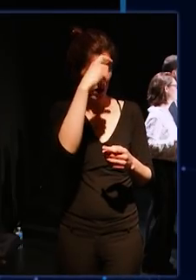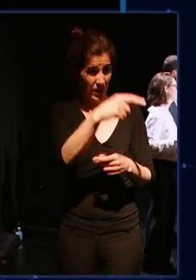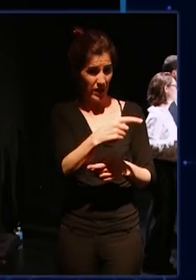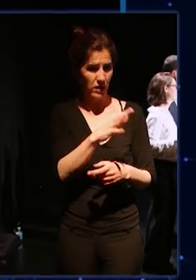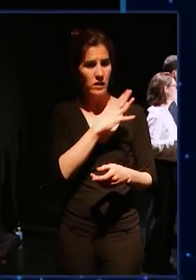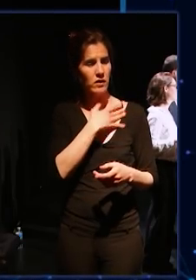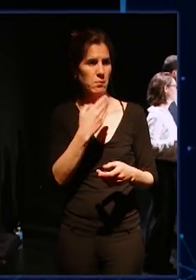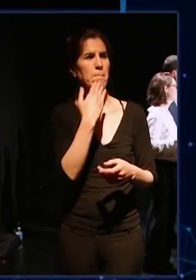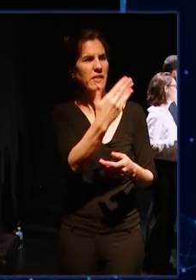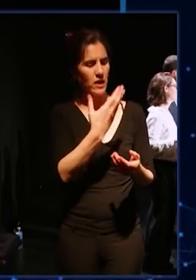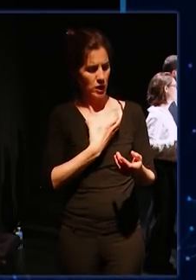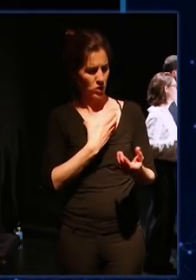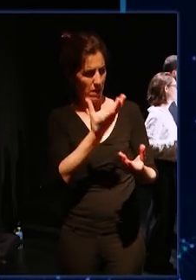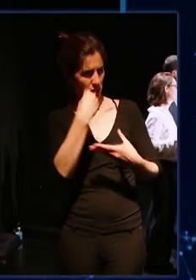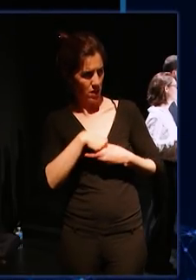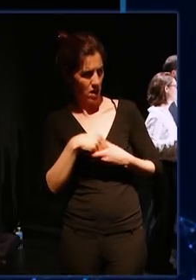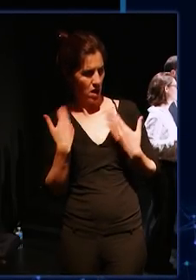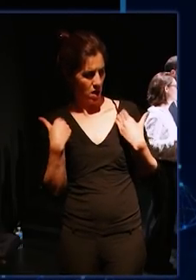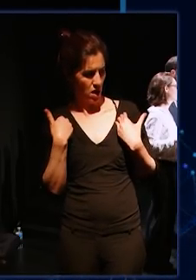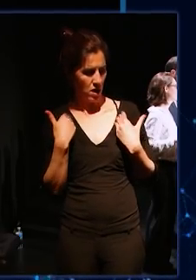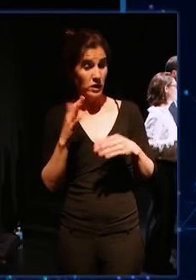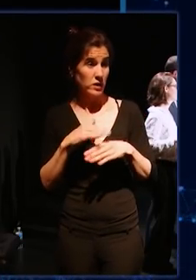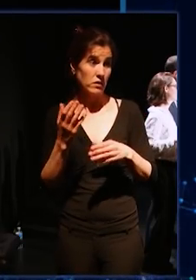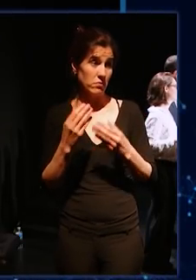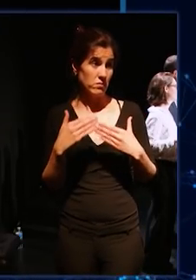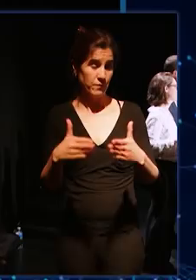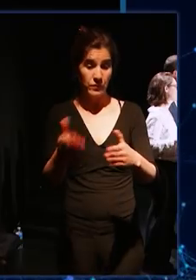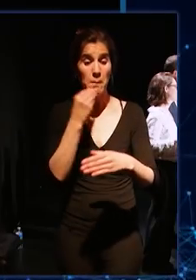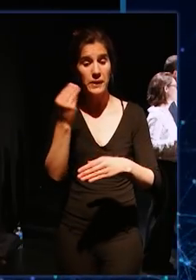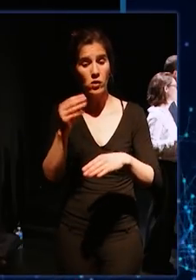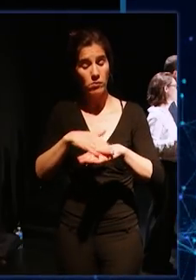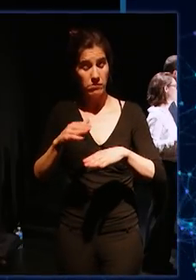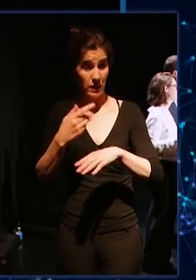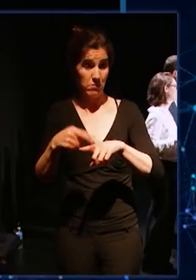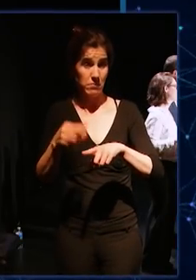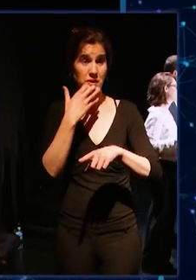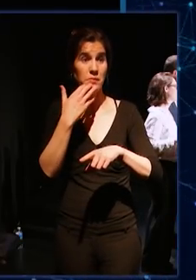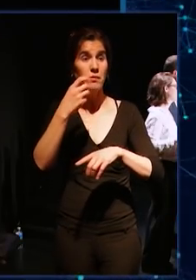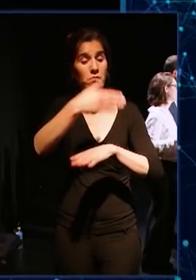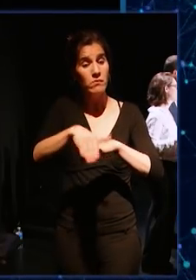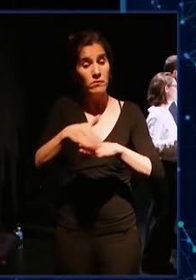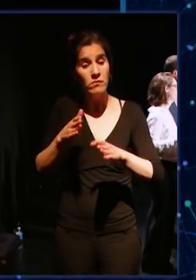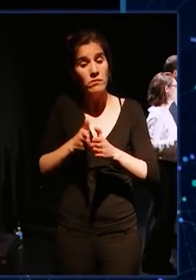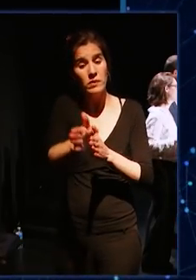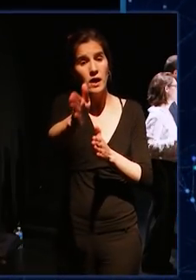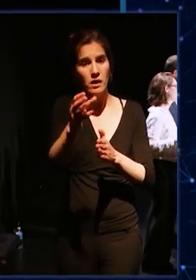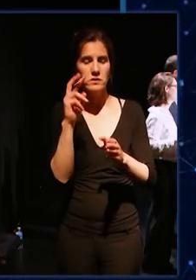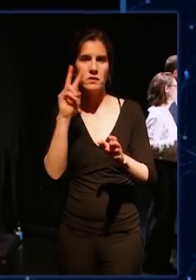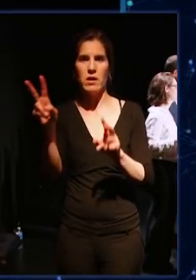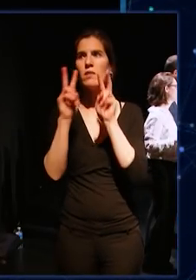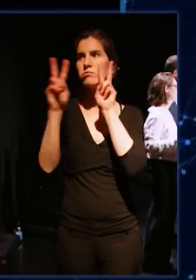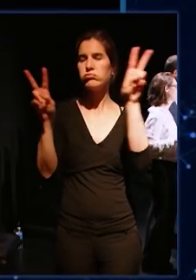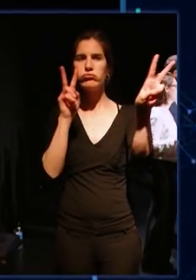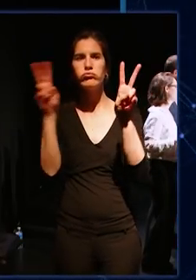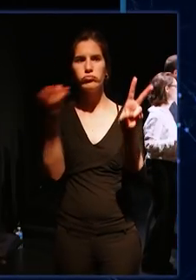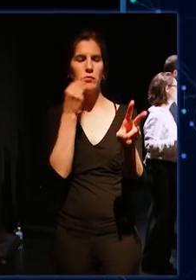la velocidad y adecentar un poco esta vía de paso para que cuando la gente pase se vea con un poco más de esplendor, ¿no? Que es